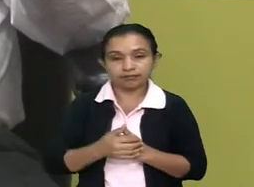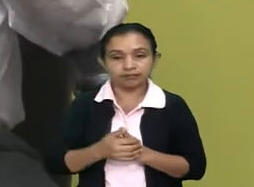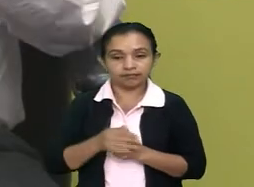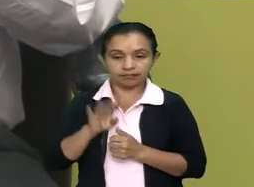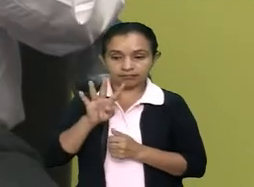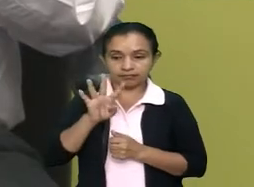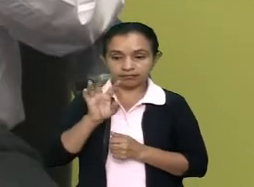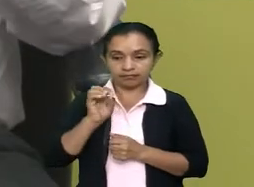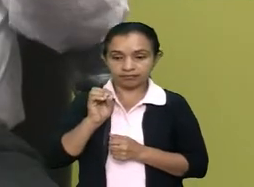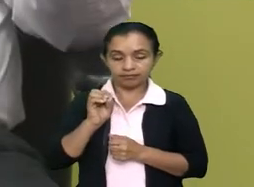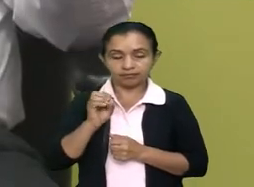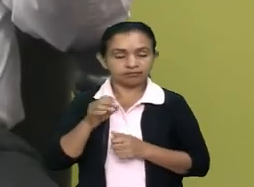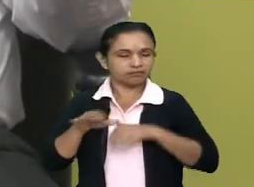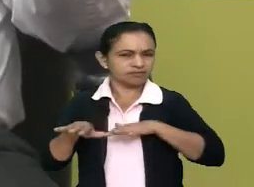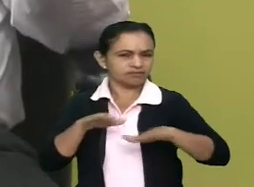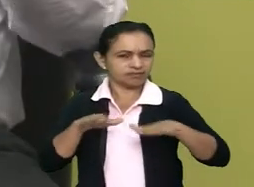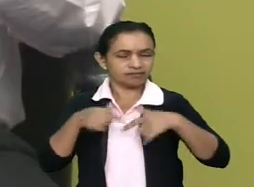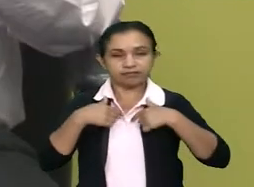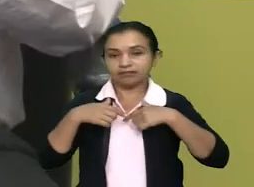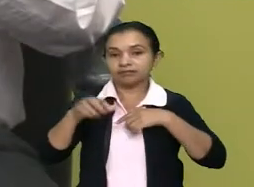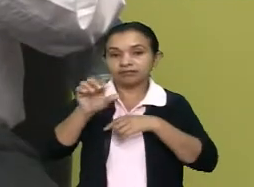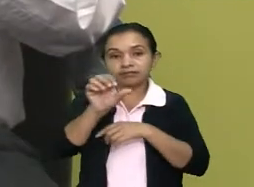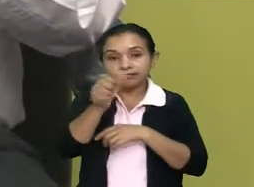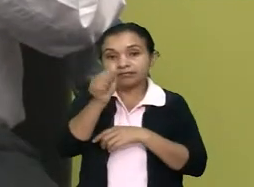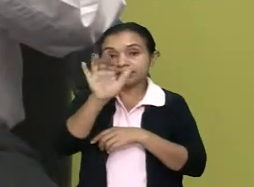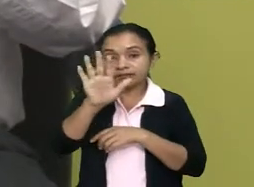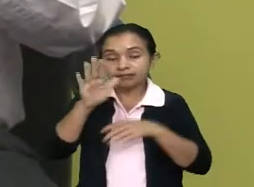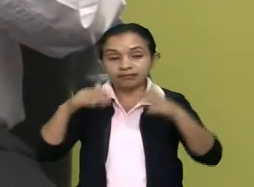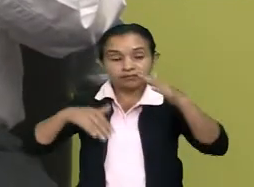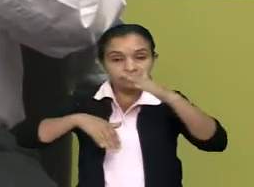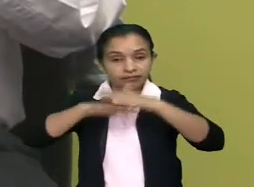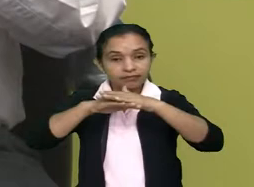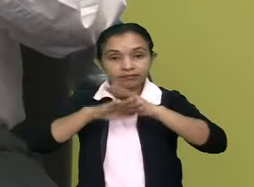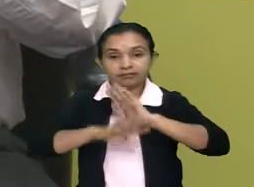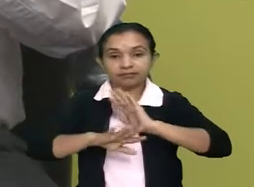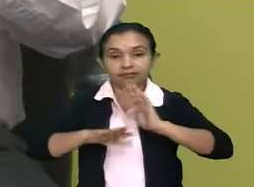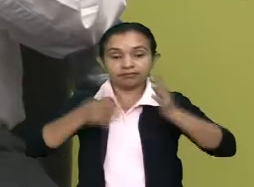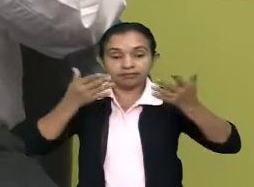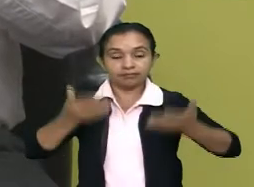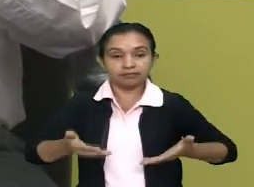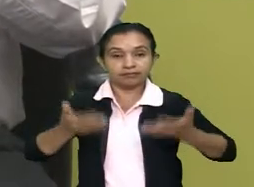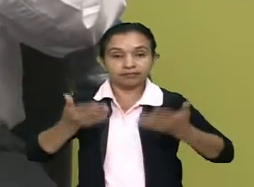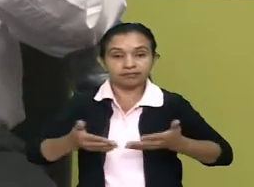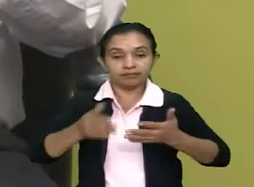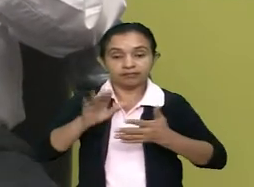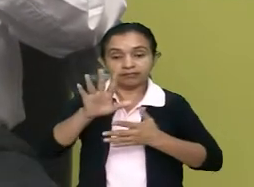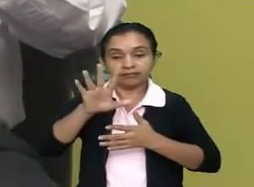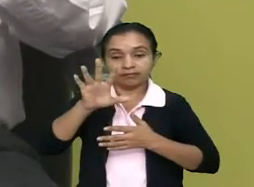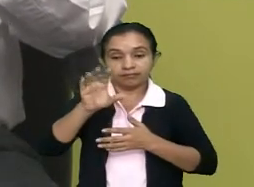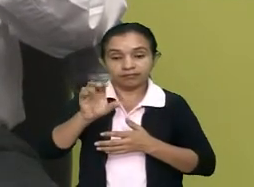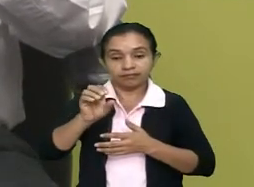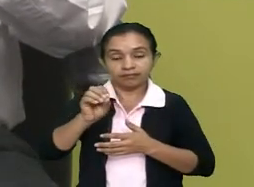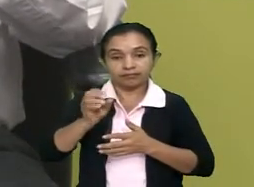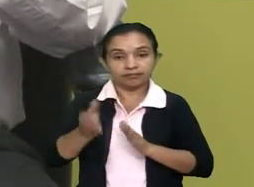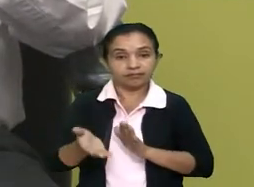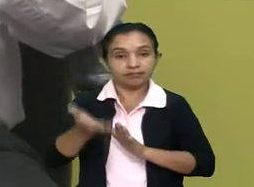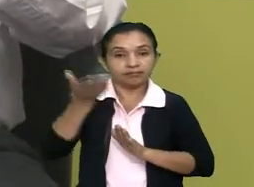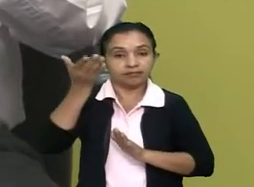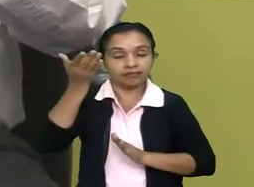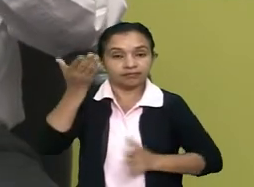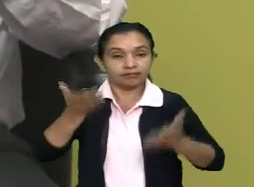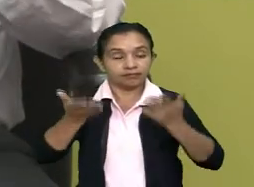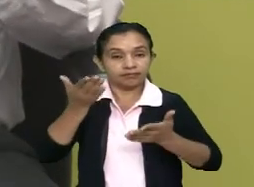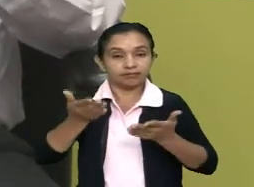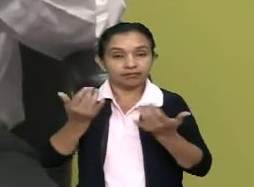40 ya no pueden donar sangre hasta los 65 el peso el peso debe ser de 50 kilogramos hacia arriba o el equivalente